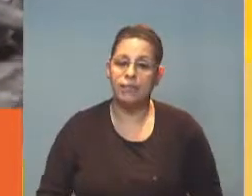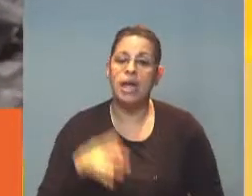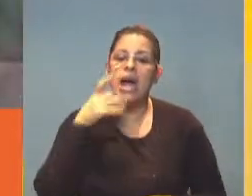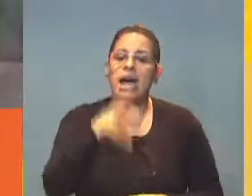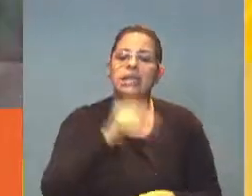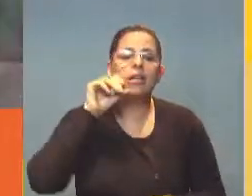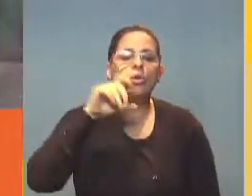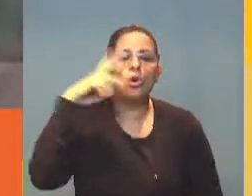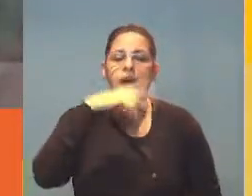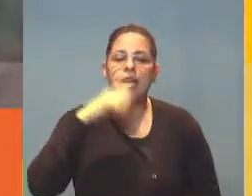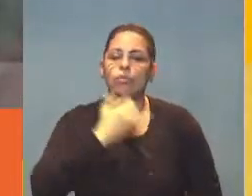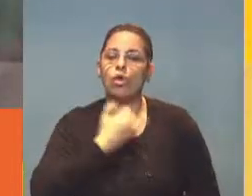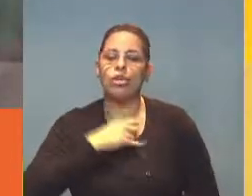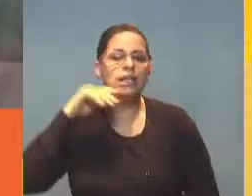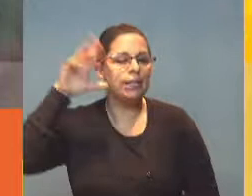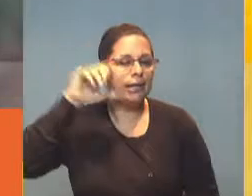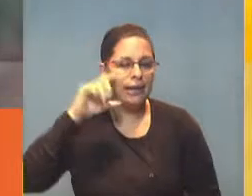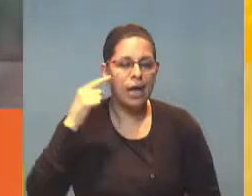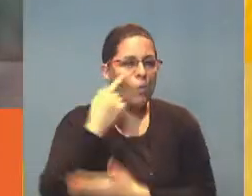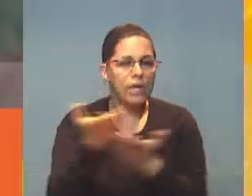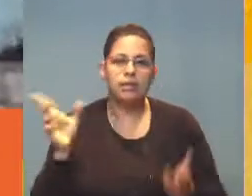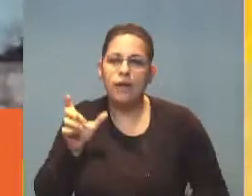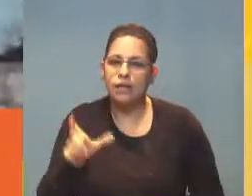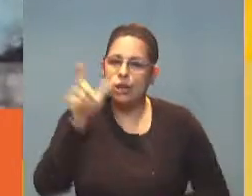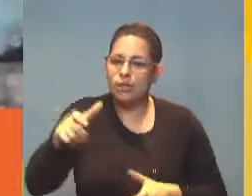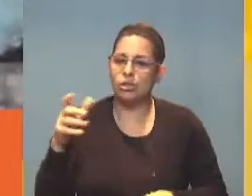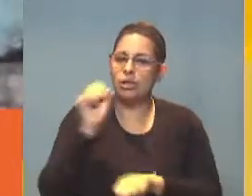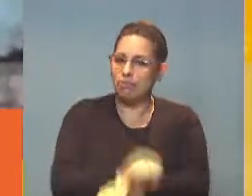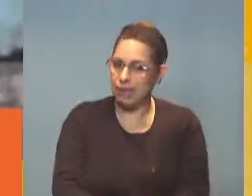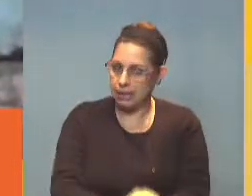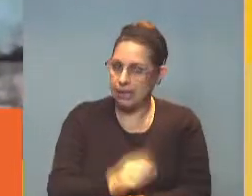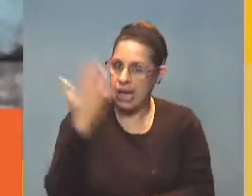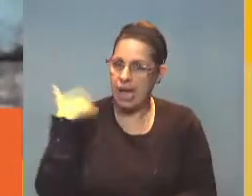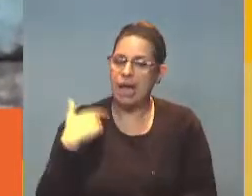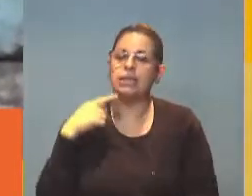en Nigeria. Los yihadistas mostraron un video de los rehenes tras la incursión